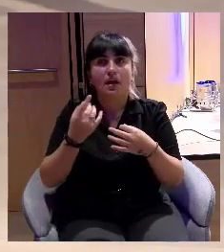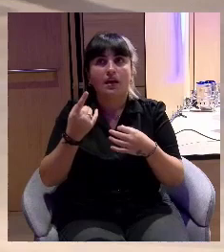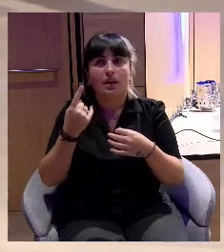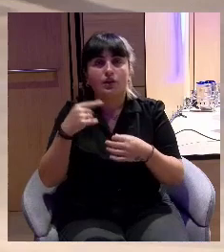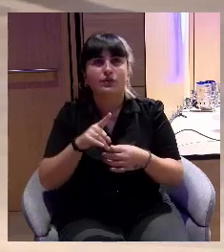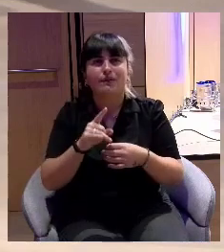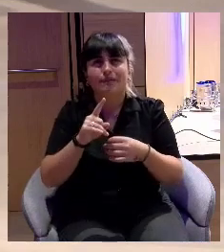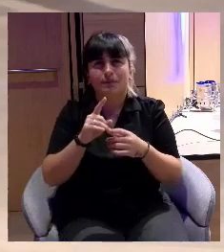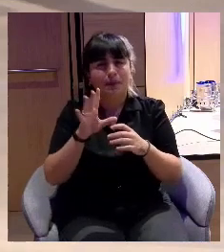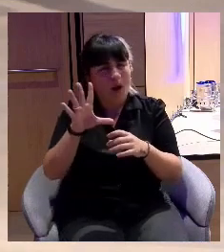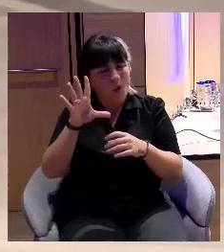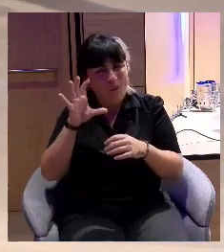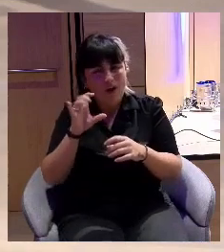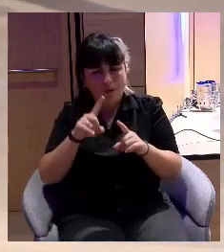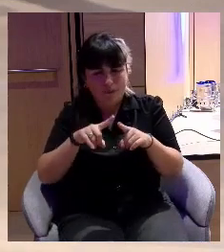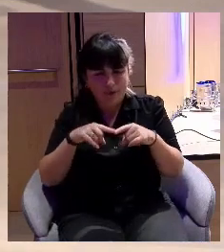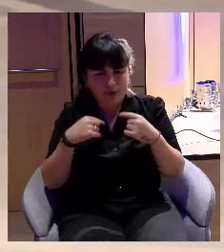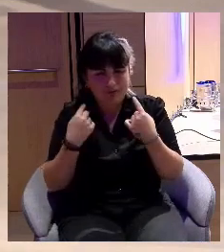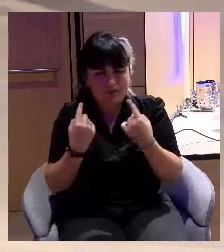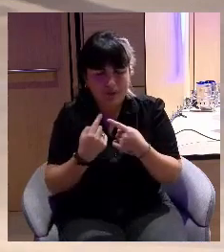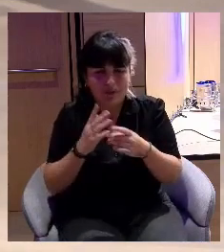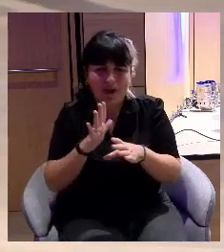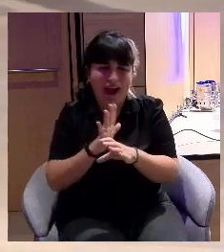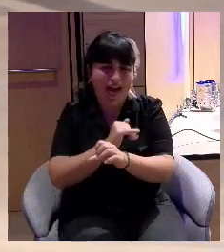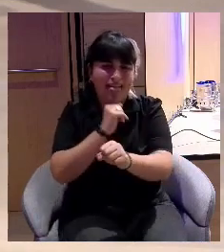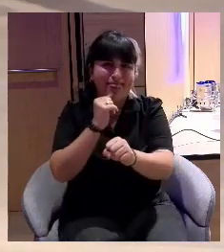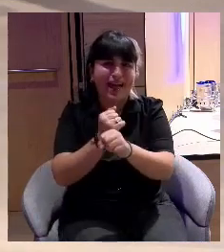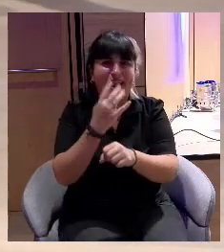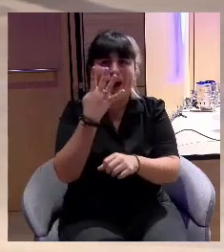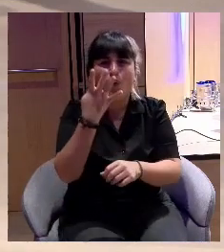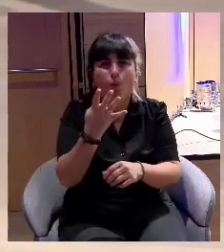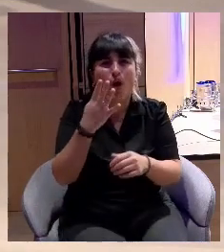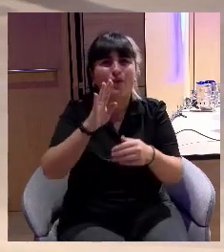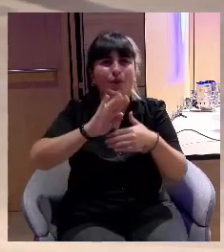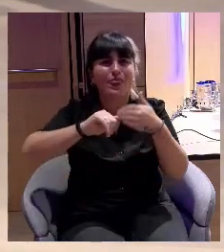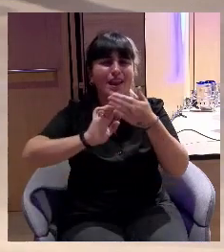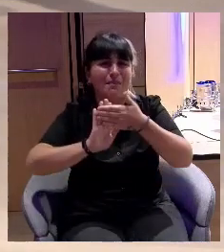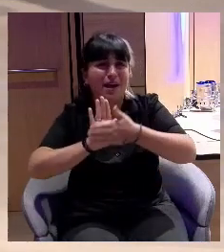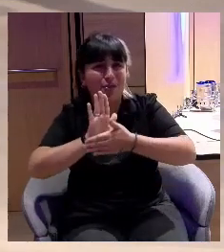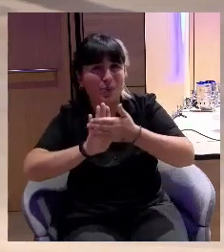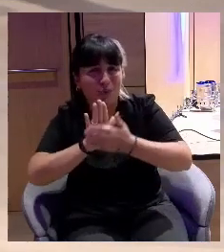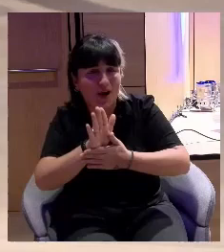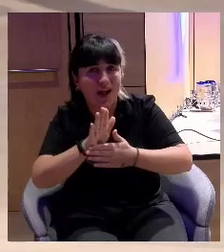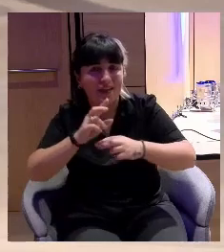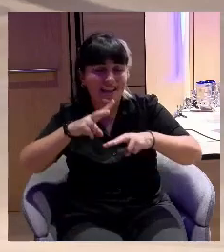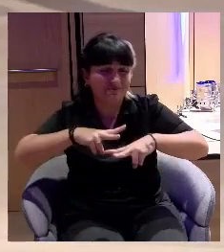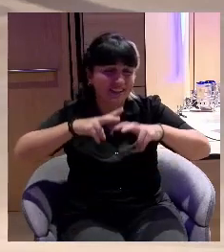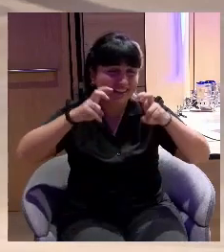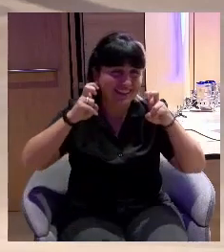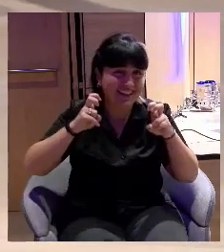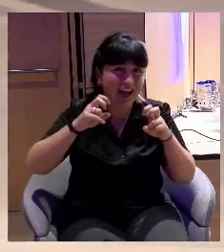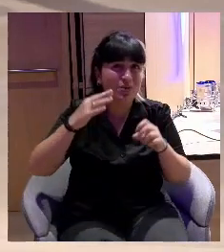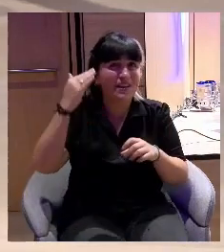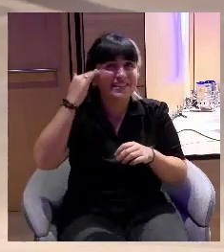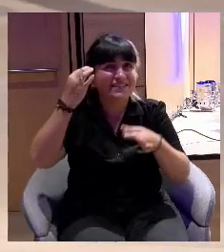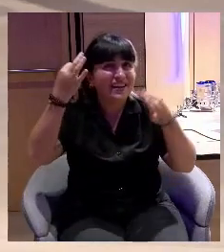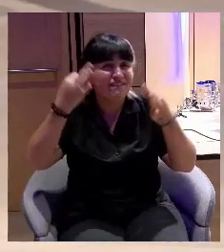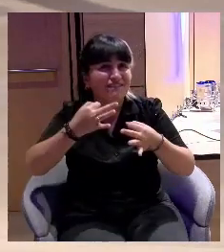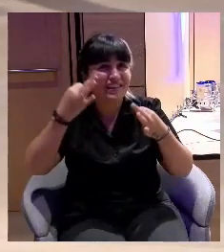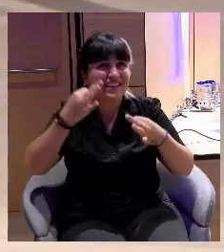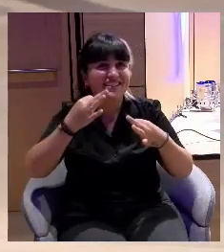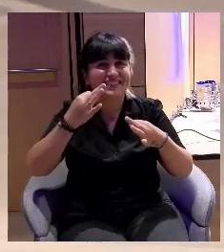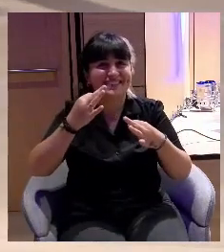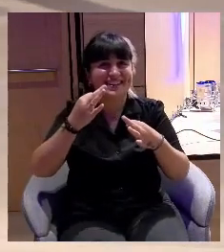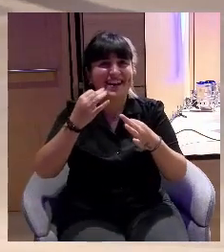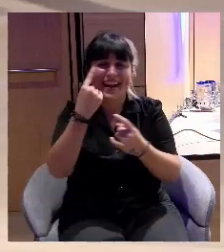la mañana había un montón de medios que decían, no, se dio vuelta no sé quién, se dio vuelta el otro. Nosotros no teníamos esa información porque no estaba chequeada por nuestra comunidad, y